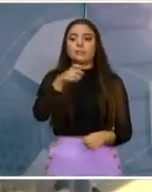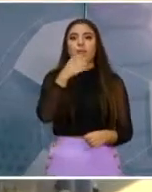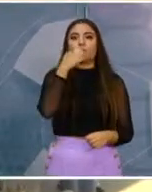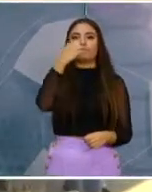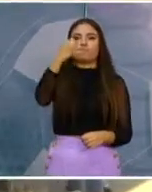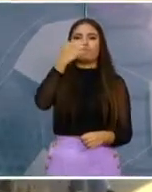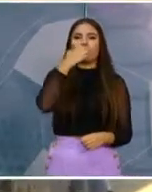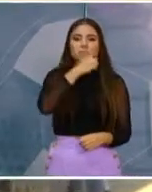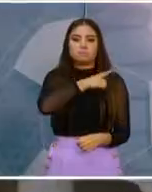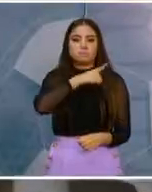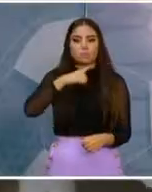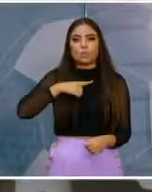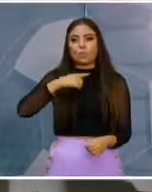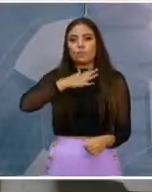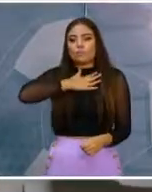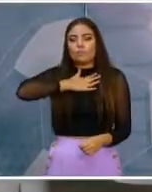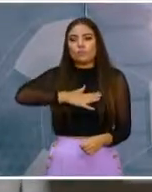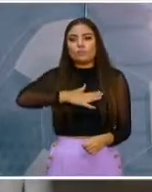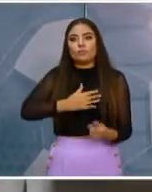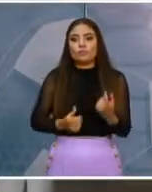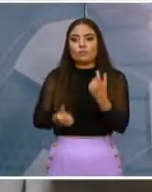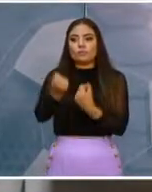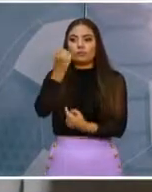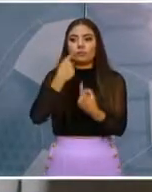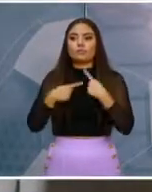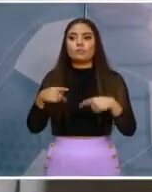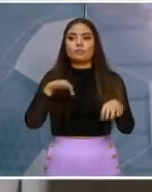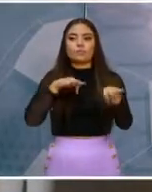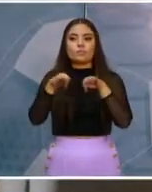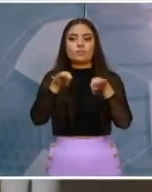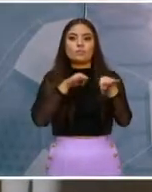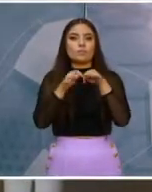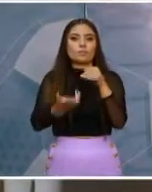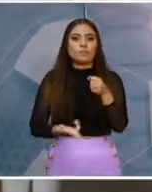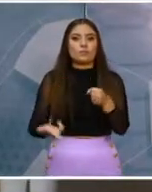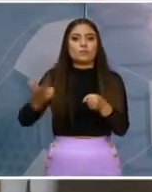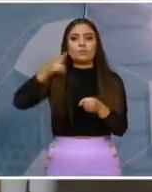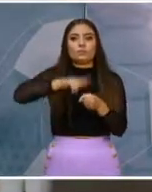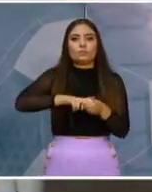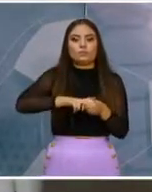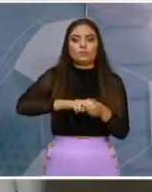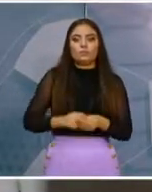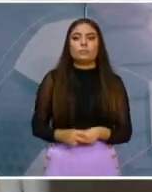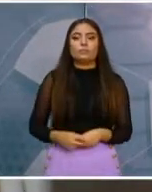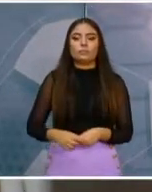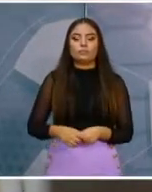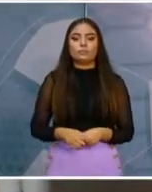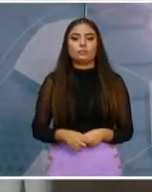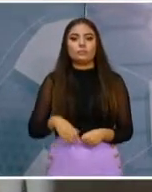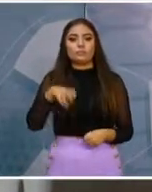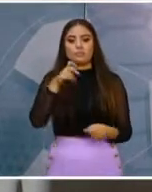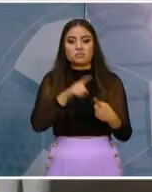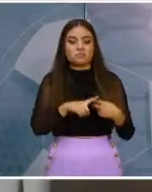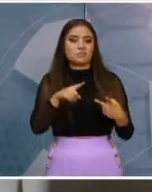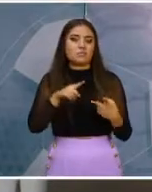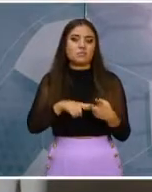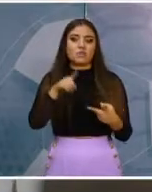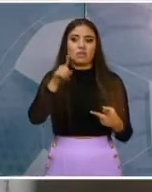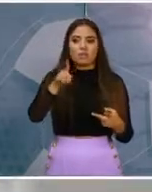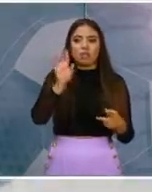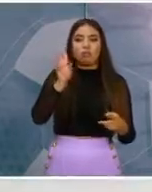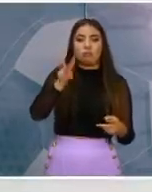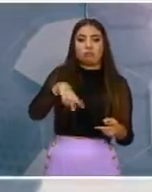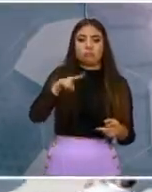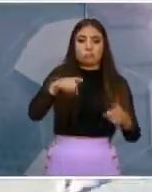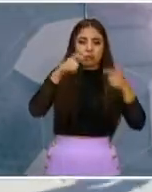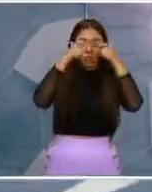dedican al ramo de la salud, pues además de malas condiciones laborales y la inseguridad, enfrentan estrés laboral por las extenuantes cargas de